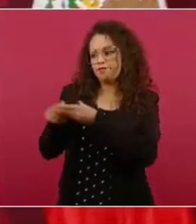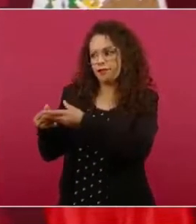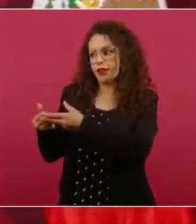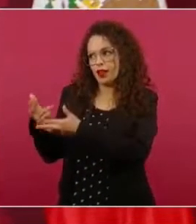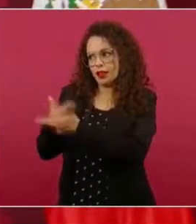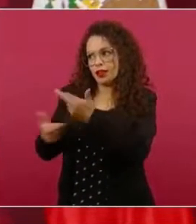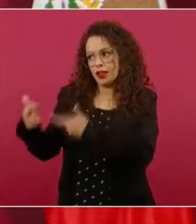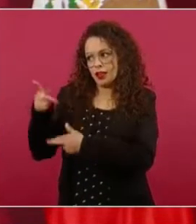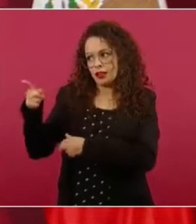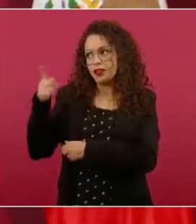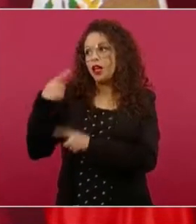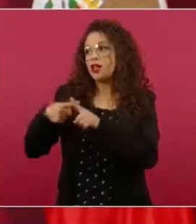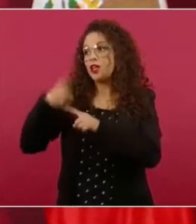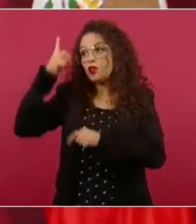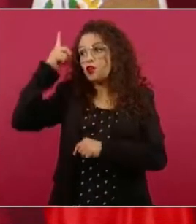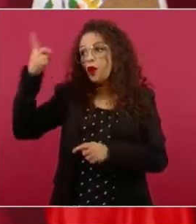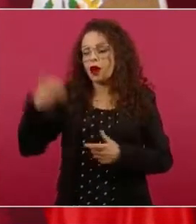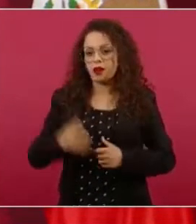Hay mucho